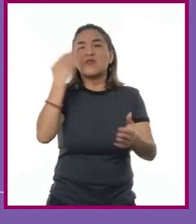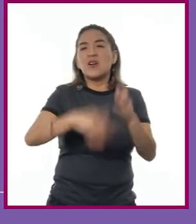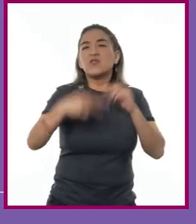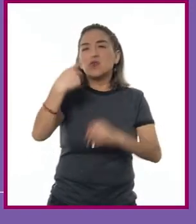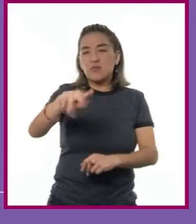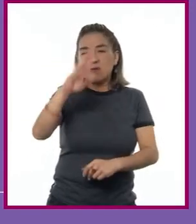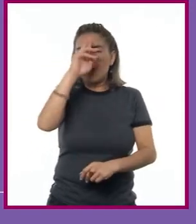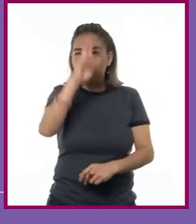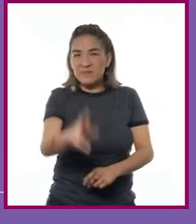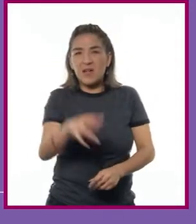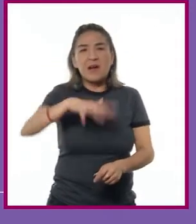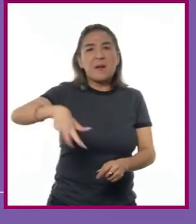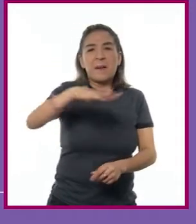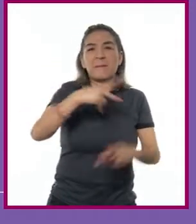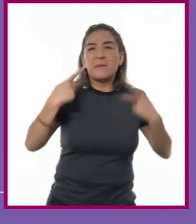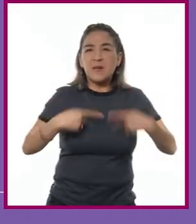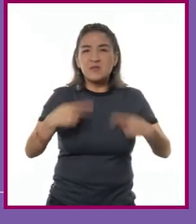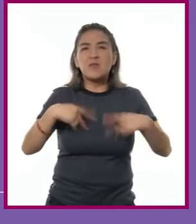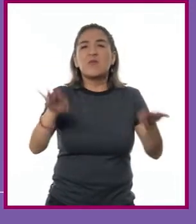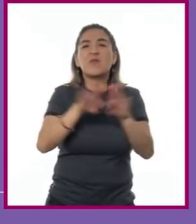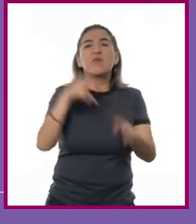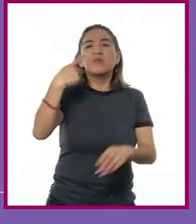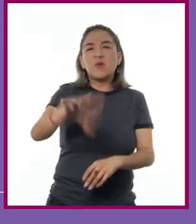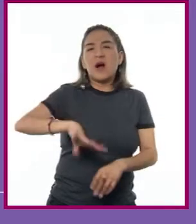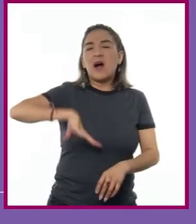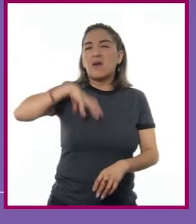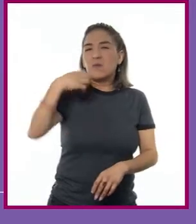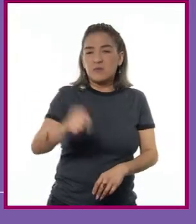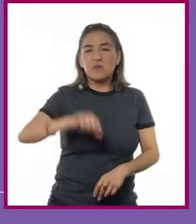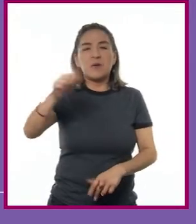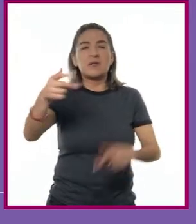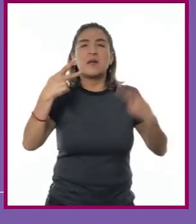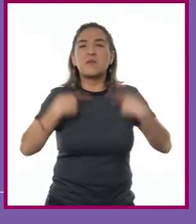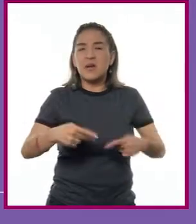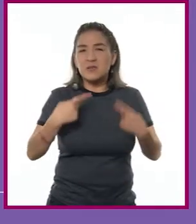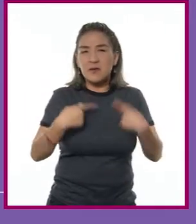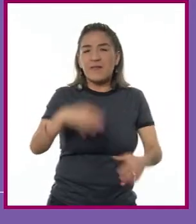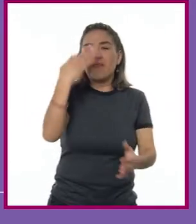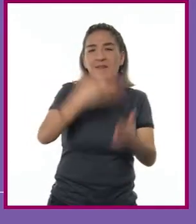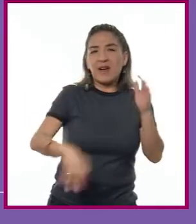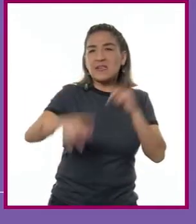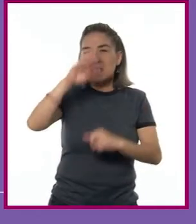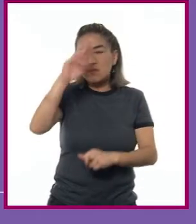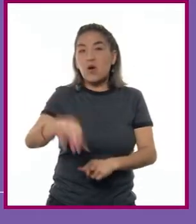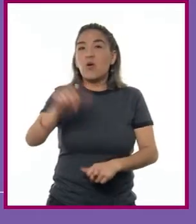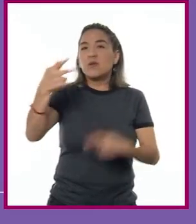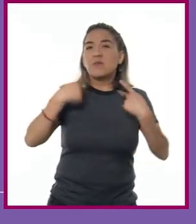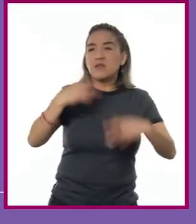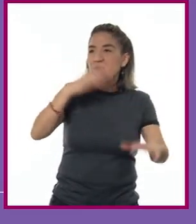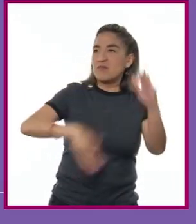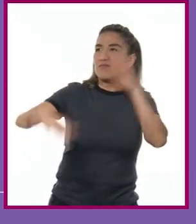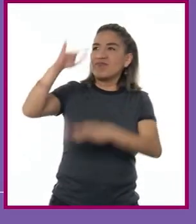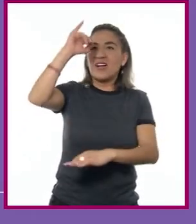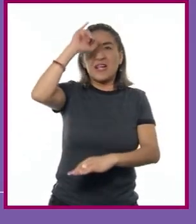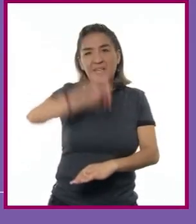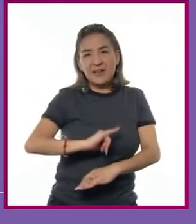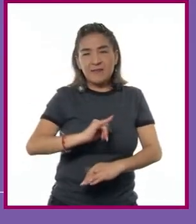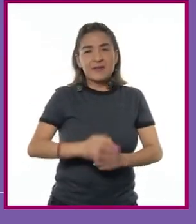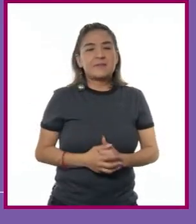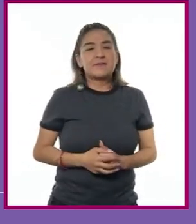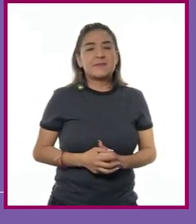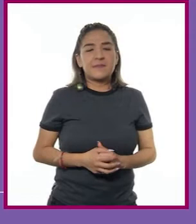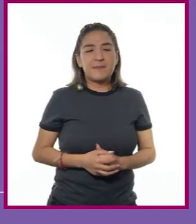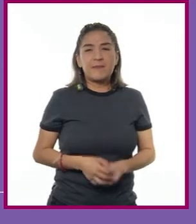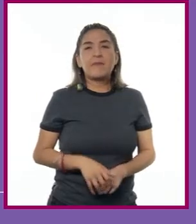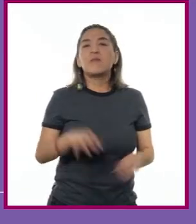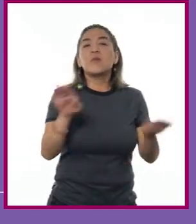público, agravios o abusos con los inferiores, falta de respeto a un superior o insubordinación,